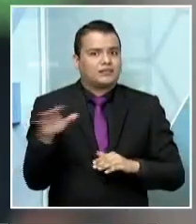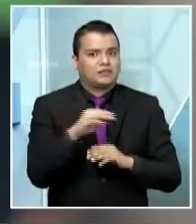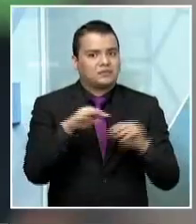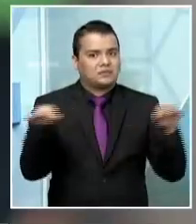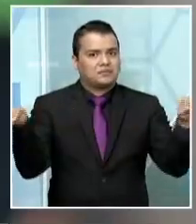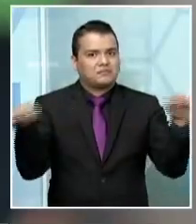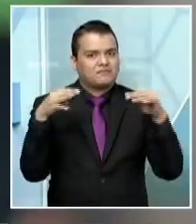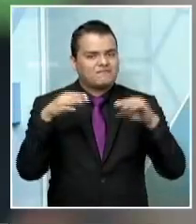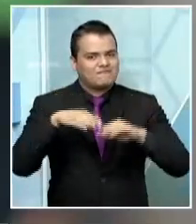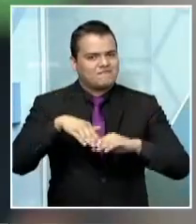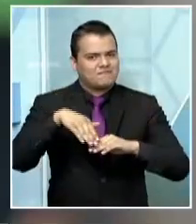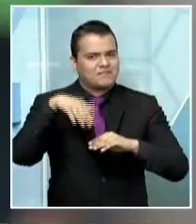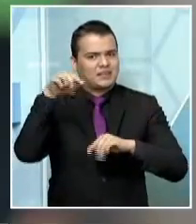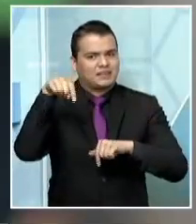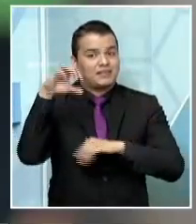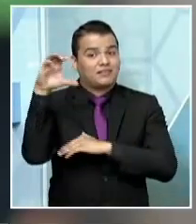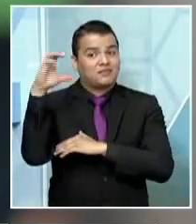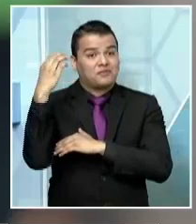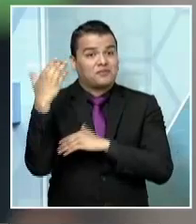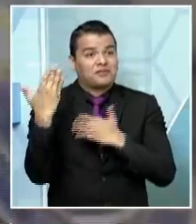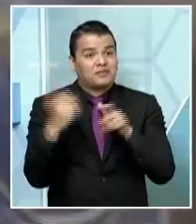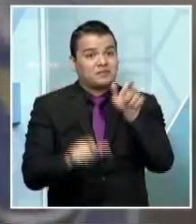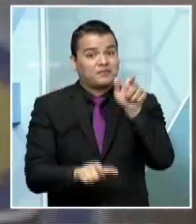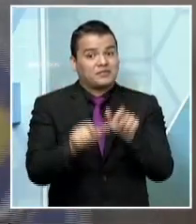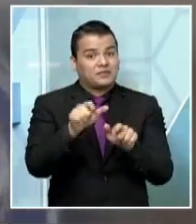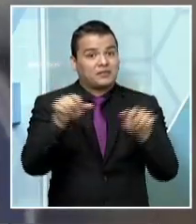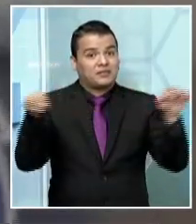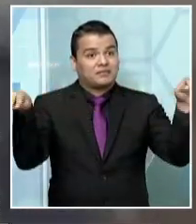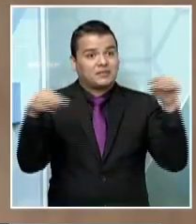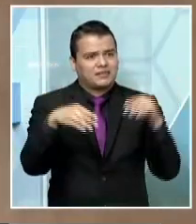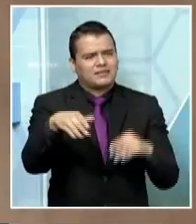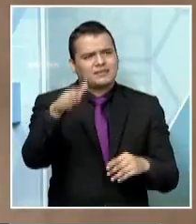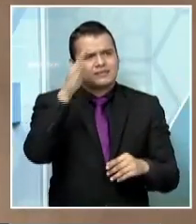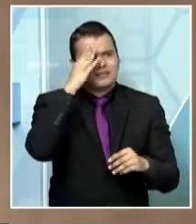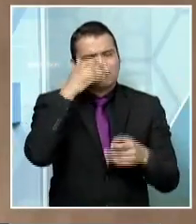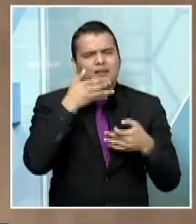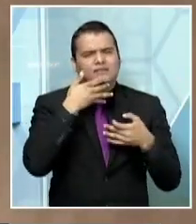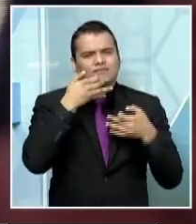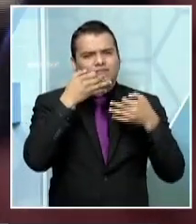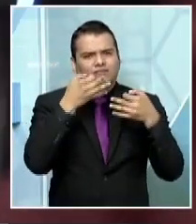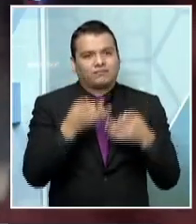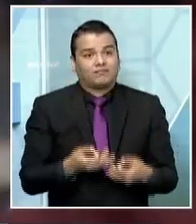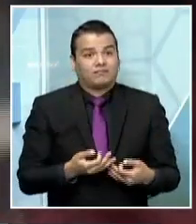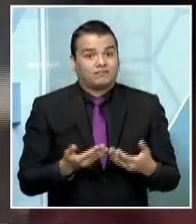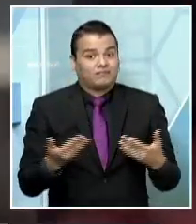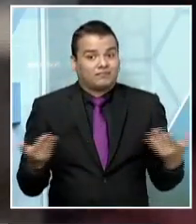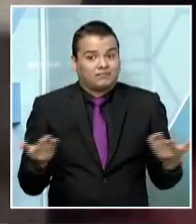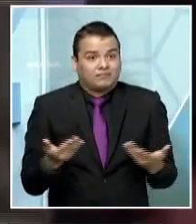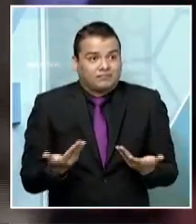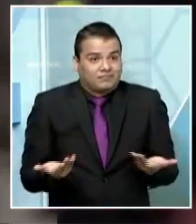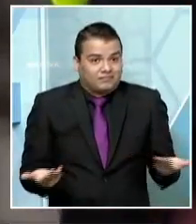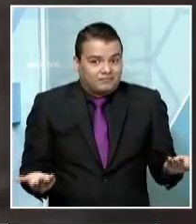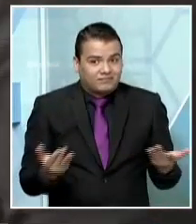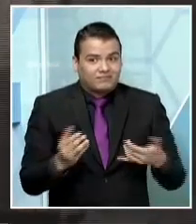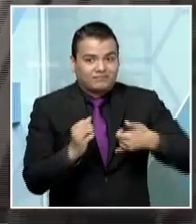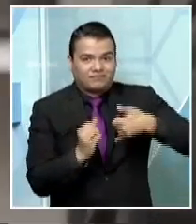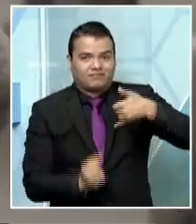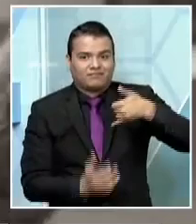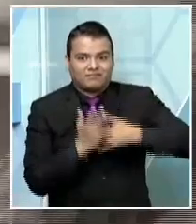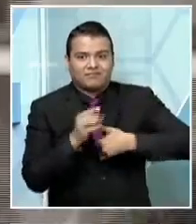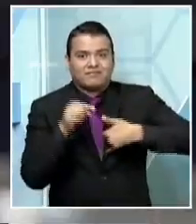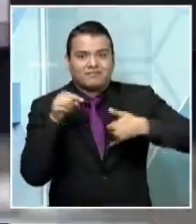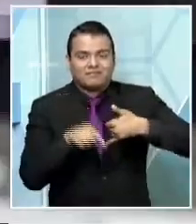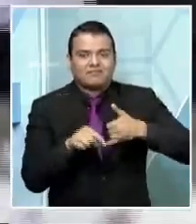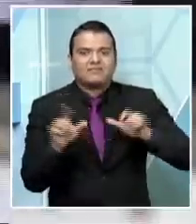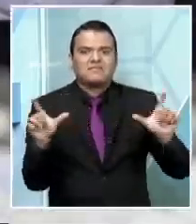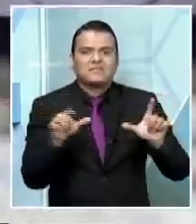uno del país, y nuestra audiencia así lo confirma. La calidad informativa y toda la cobertura del suroccidente colombiano seguirán durante 10